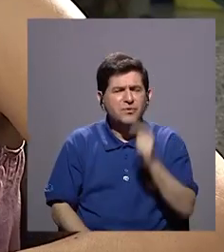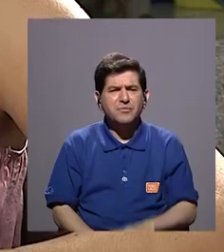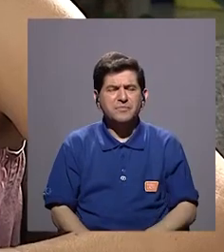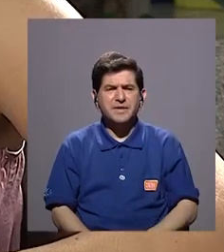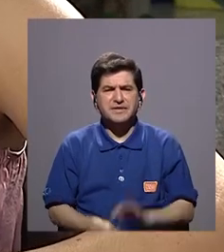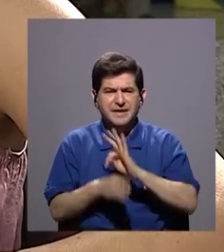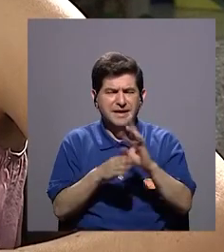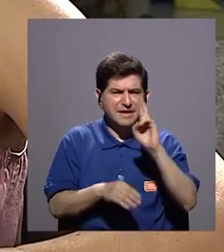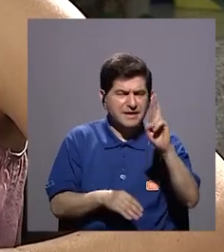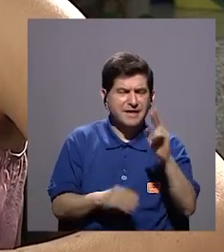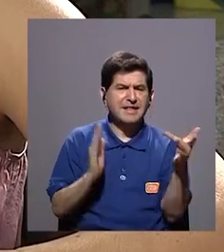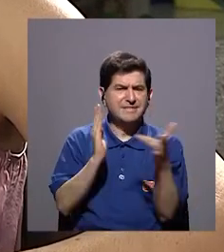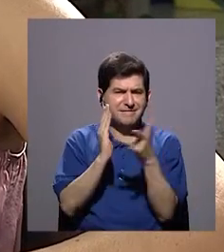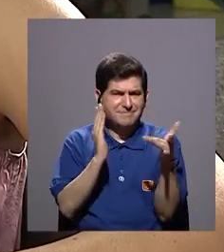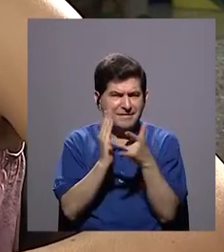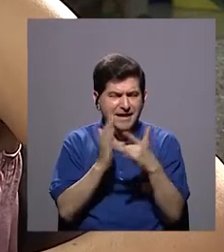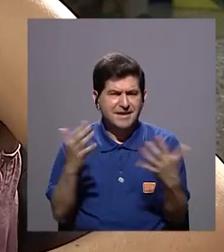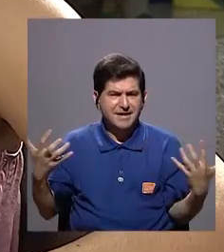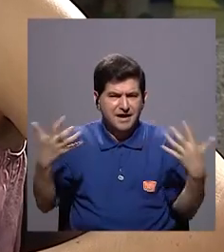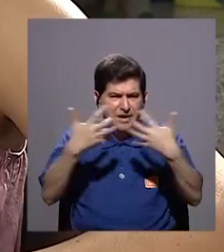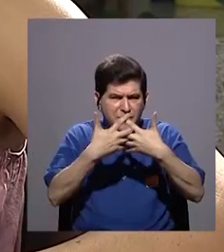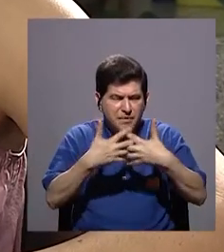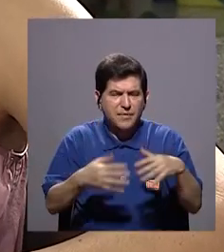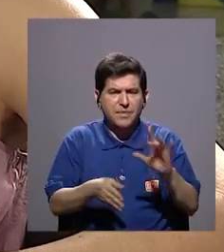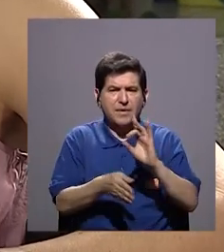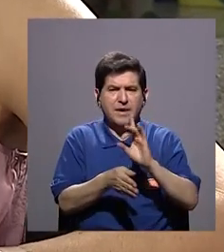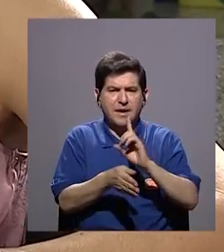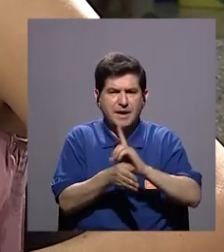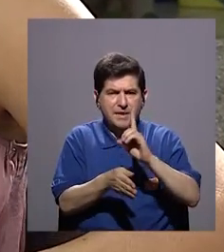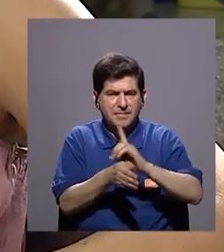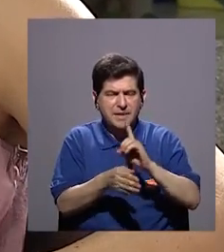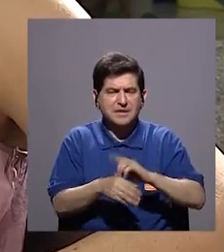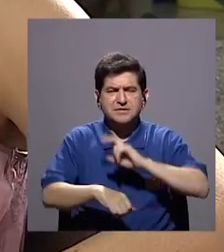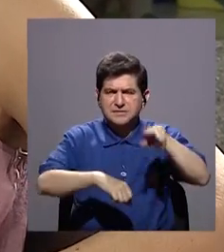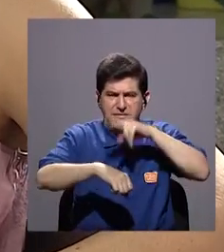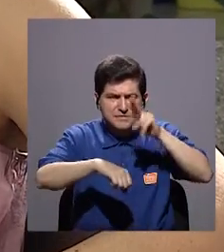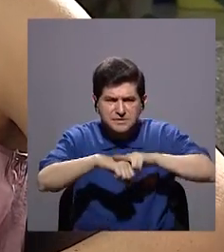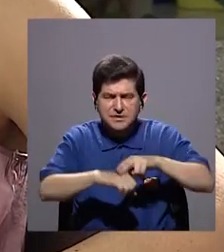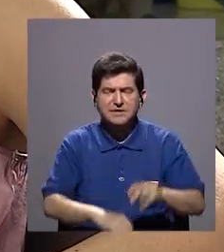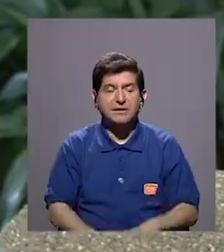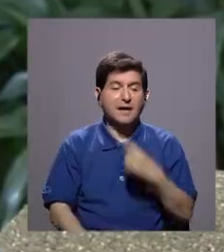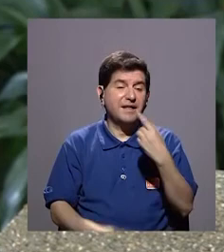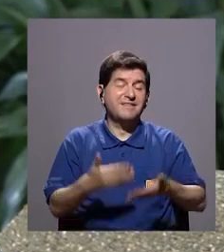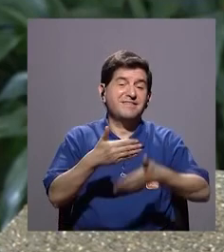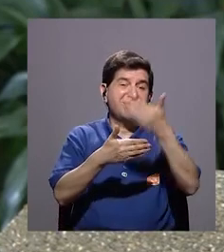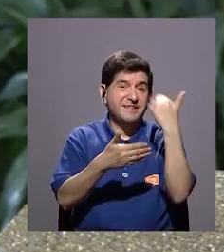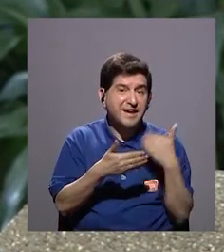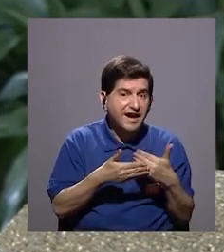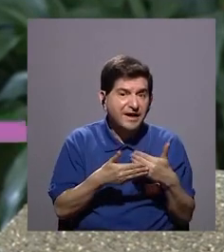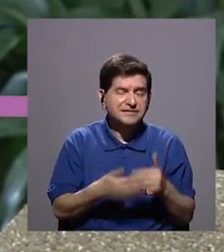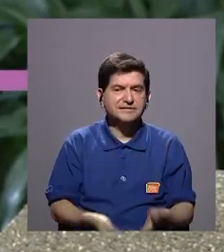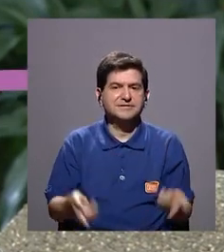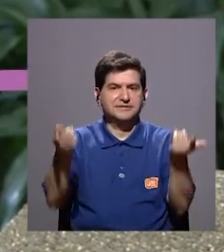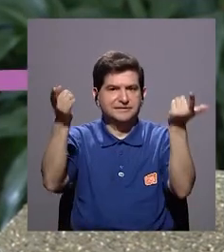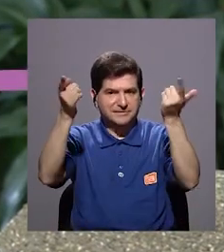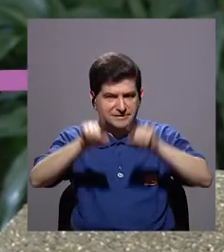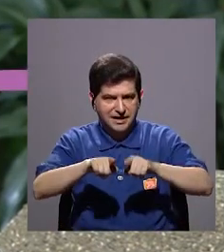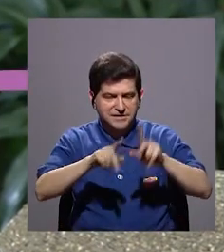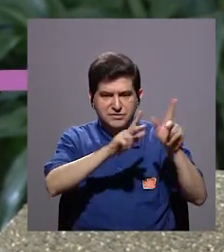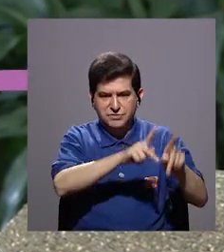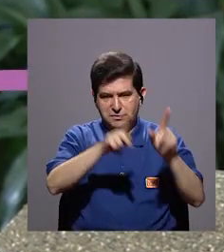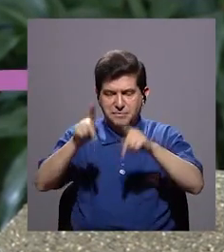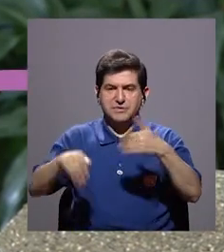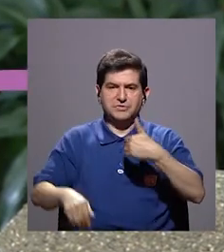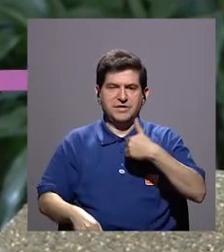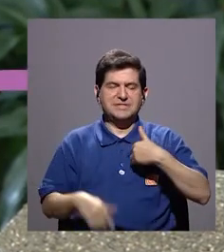¿podemos entender el Reiki como una técnica complementaria a la medicina convencional? Como decía anteriormente, poniendo el caso